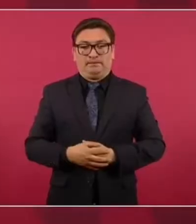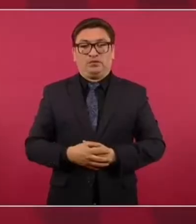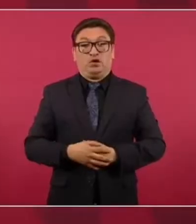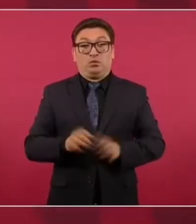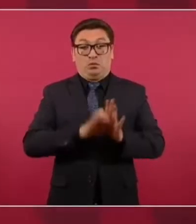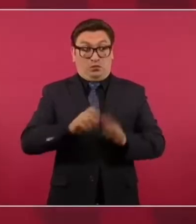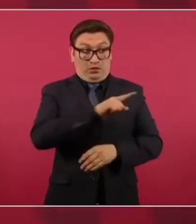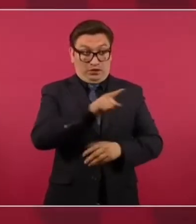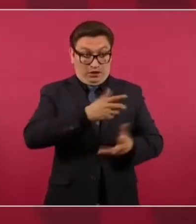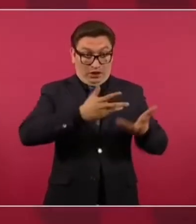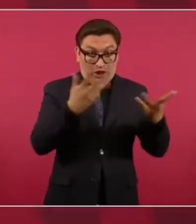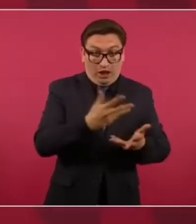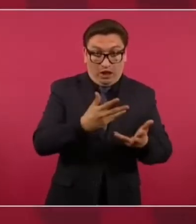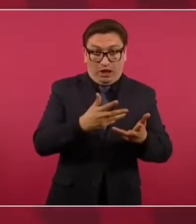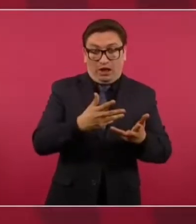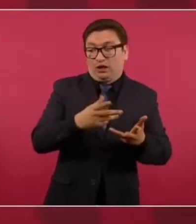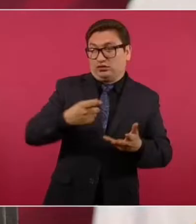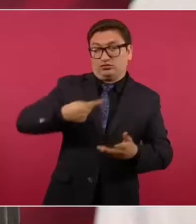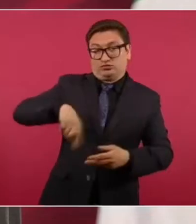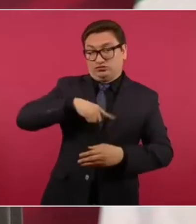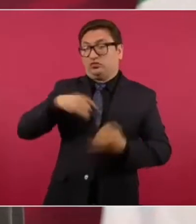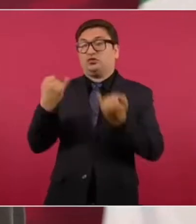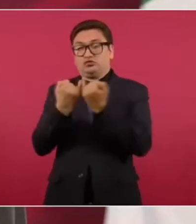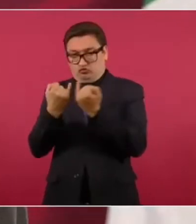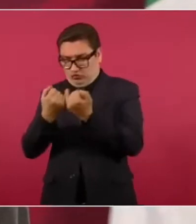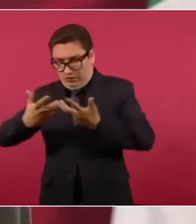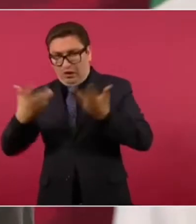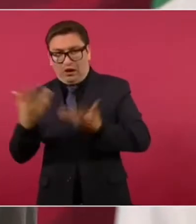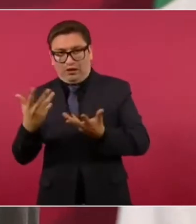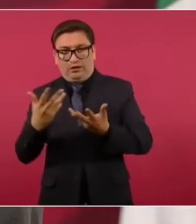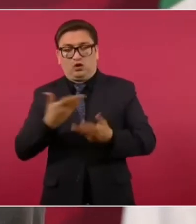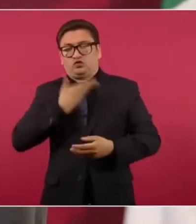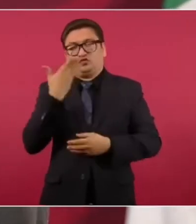ojo por ojo y diente por diente.